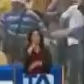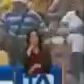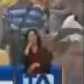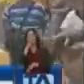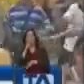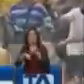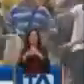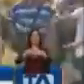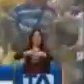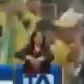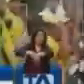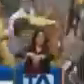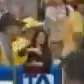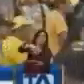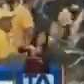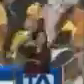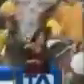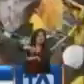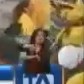dirección al centro de la ciudad